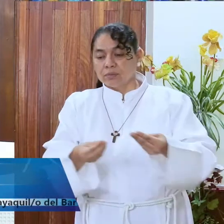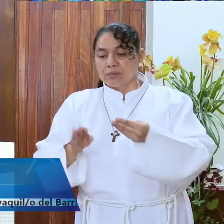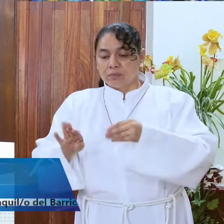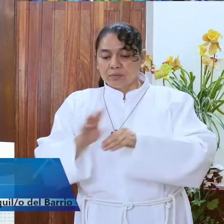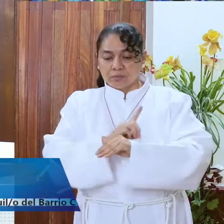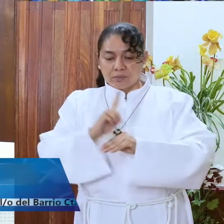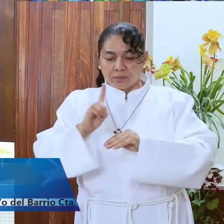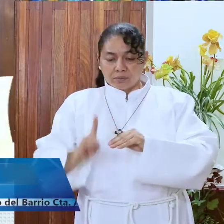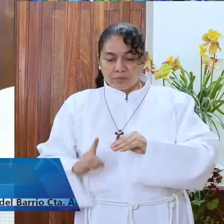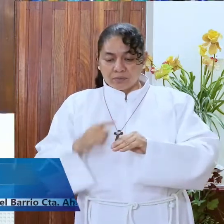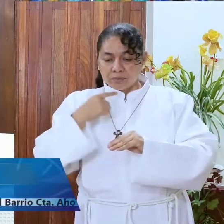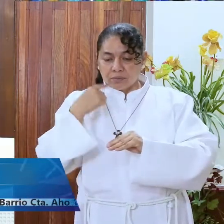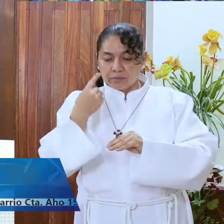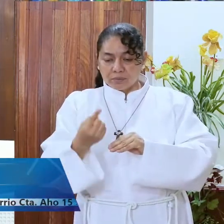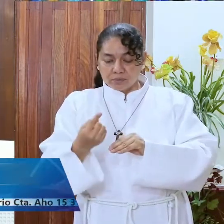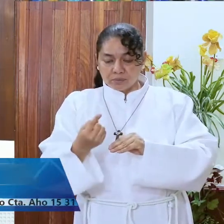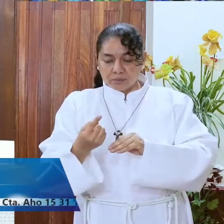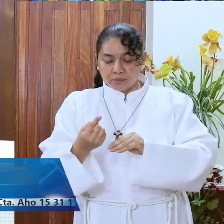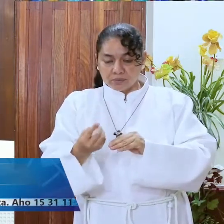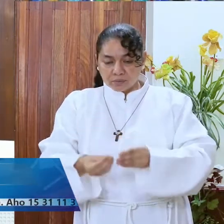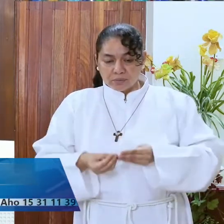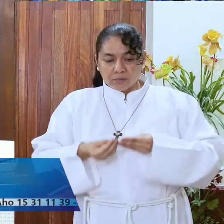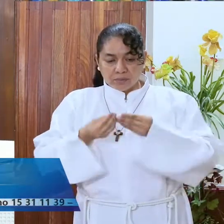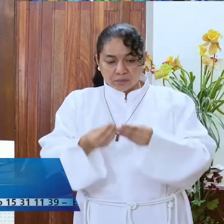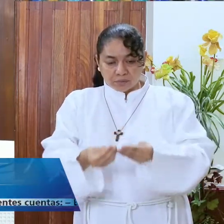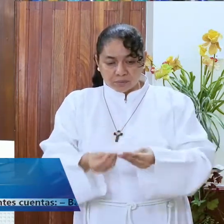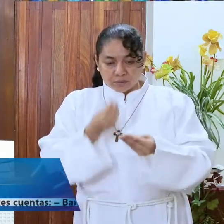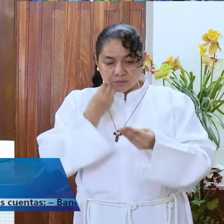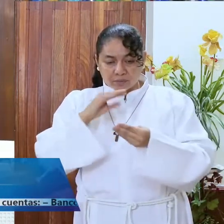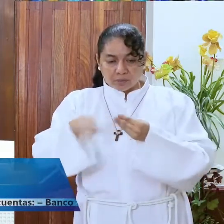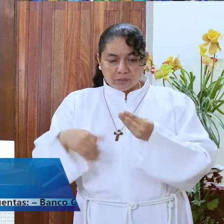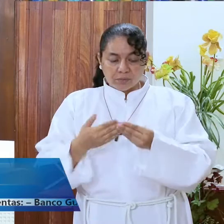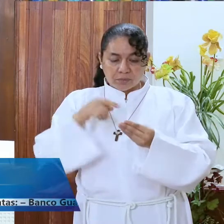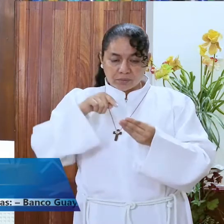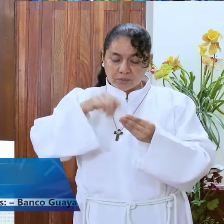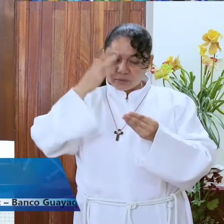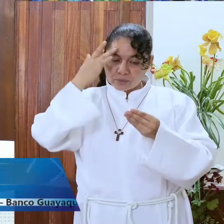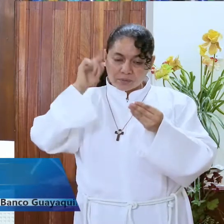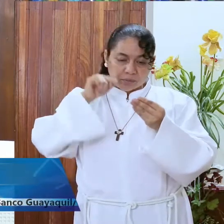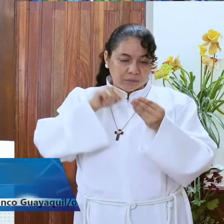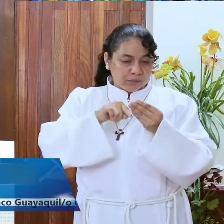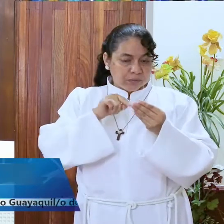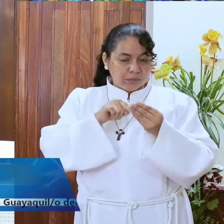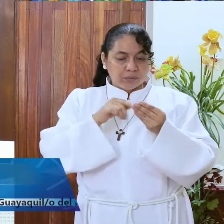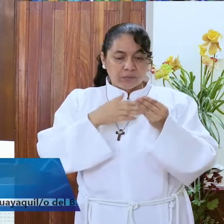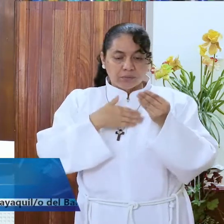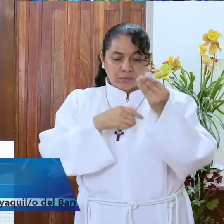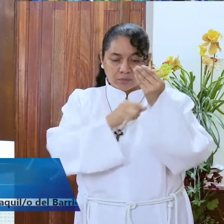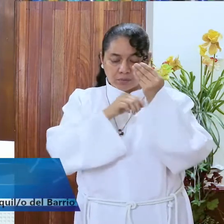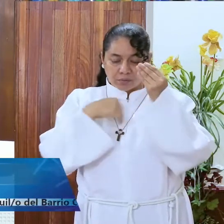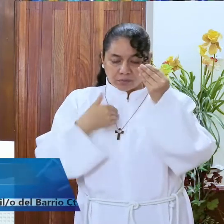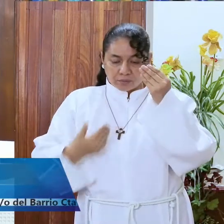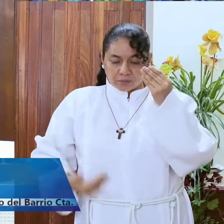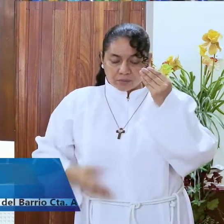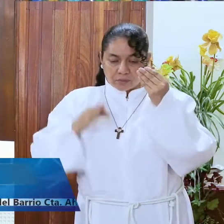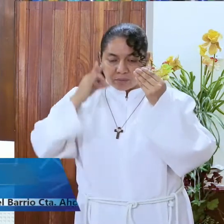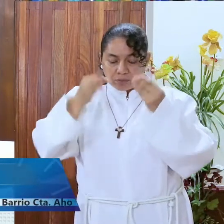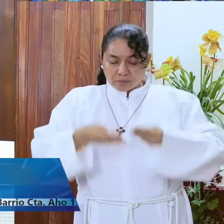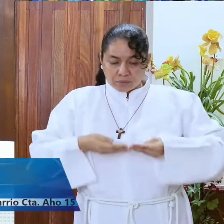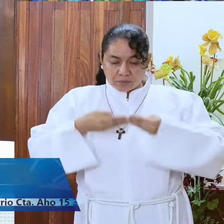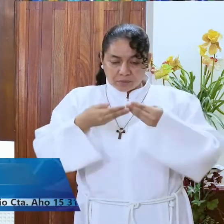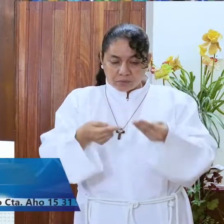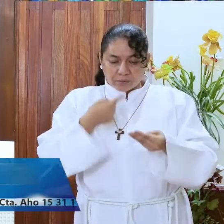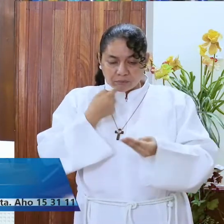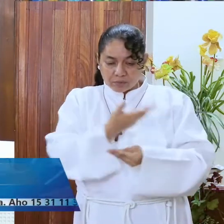su discípulo diciendo tomen y coman todos de él porque esto es mi cuerpo que